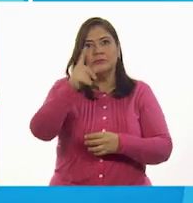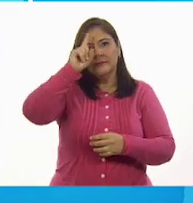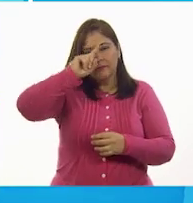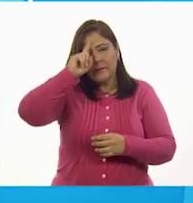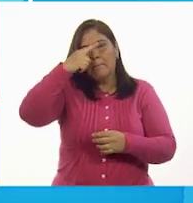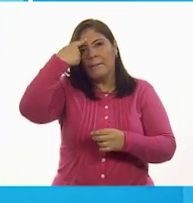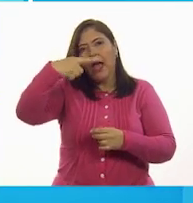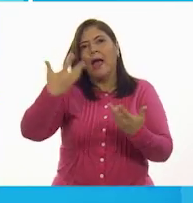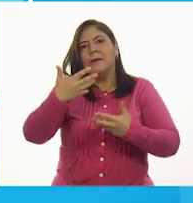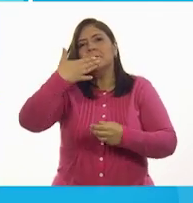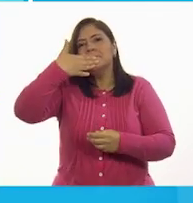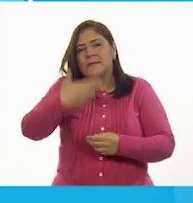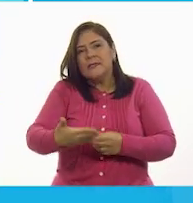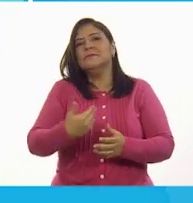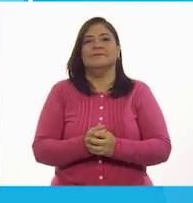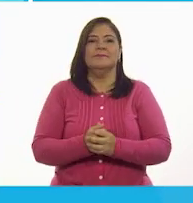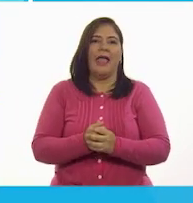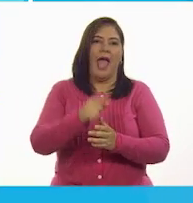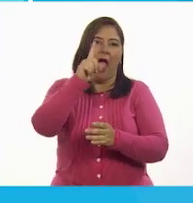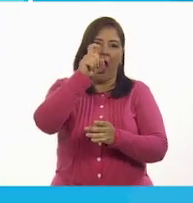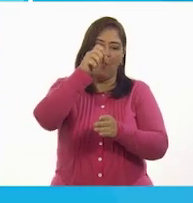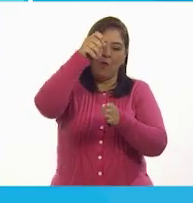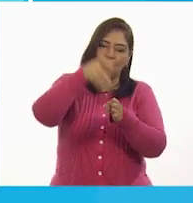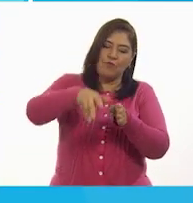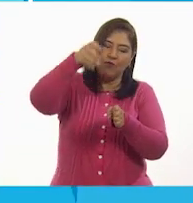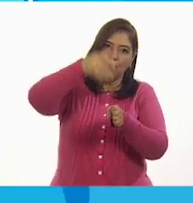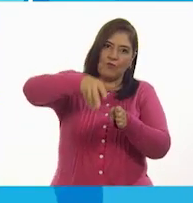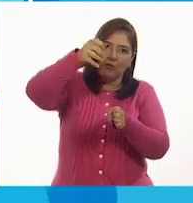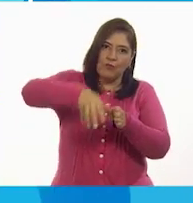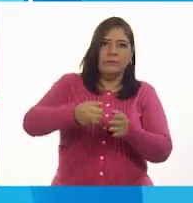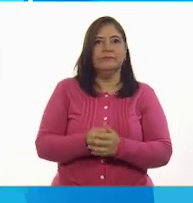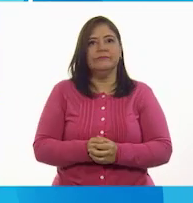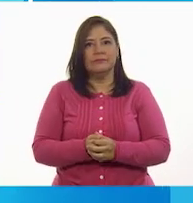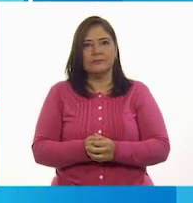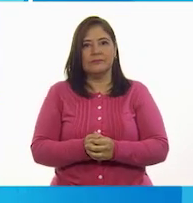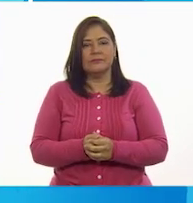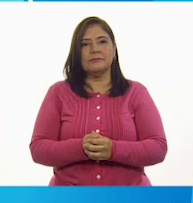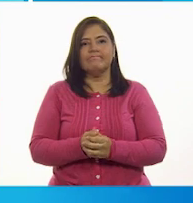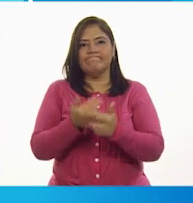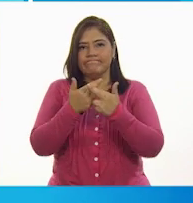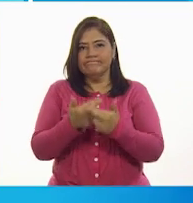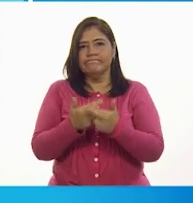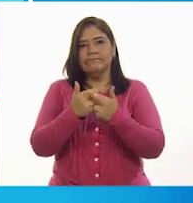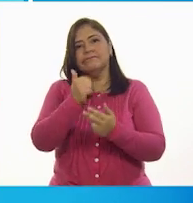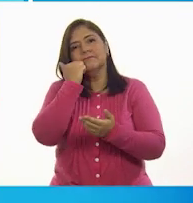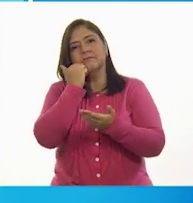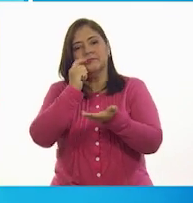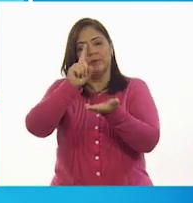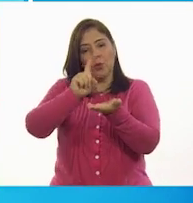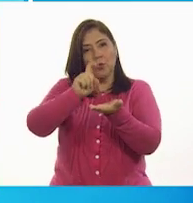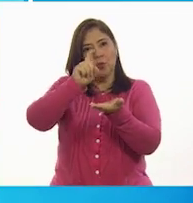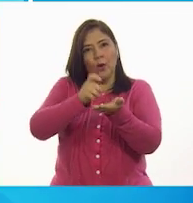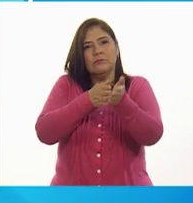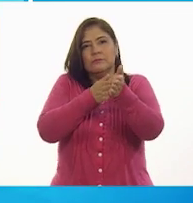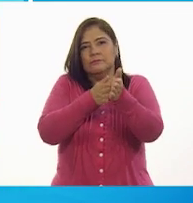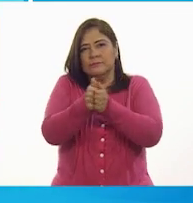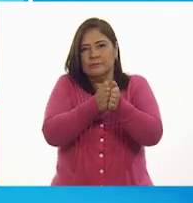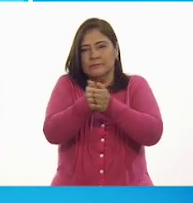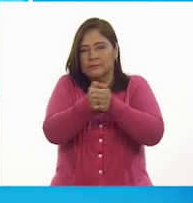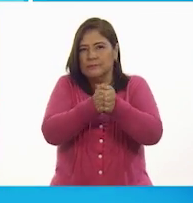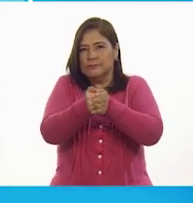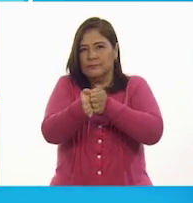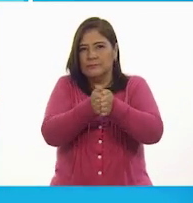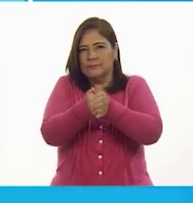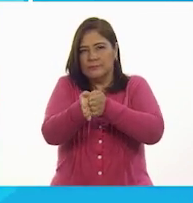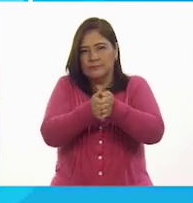hacerlo correctamente. Moja tus manos. Usa suficiente jabón. Frota tus palmas una